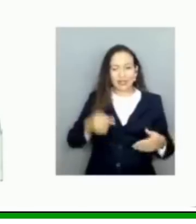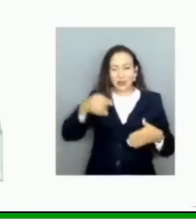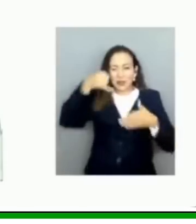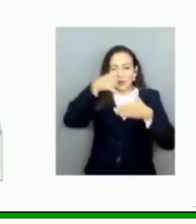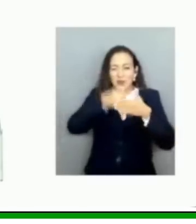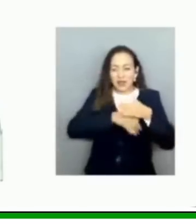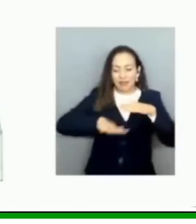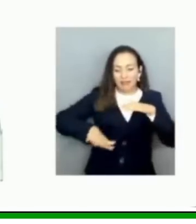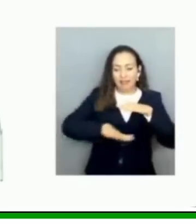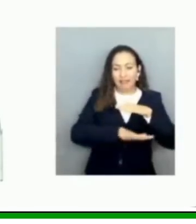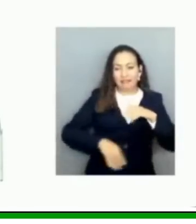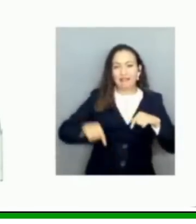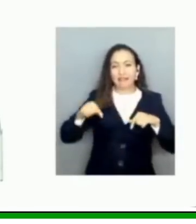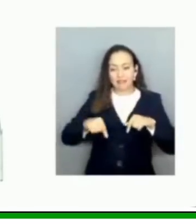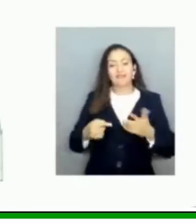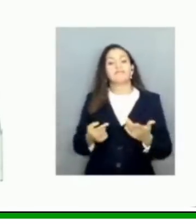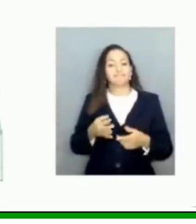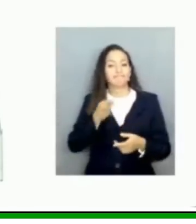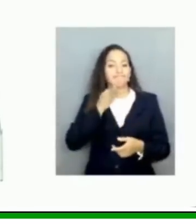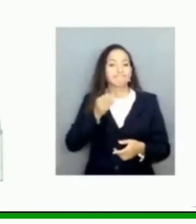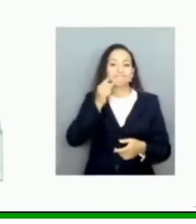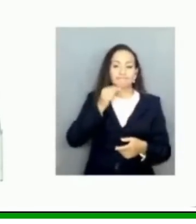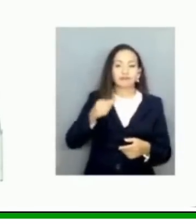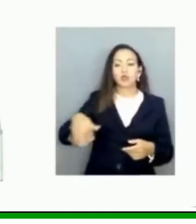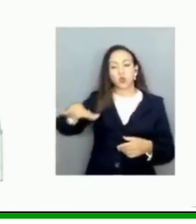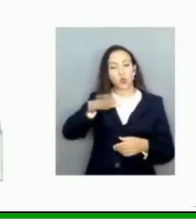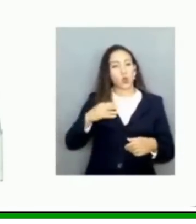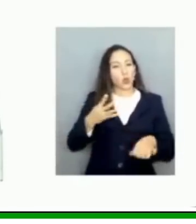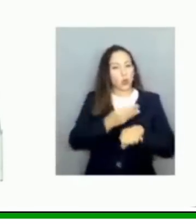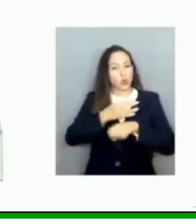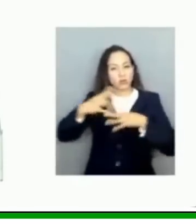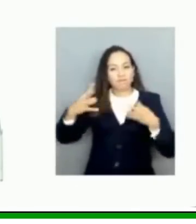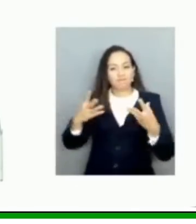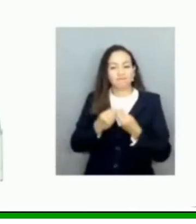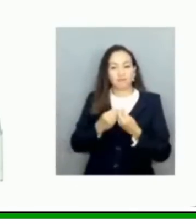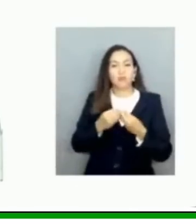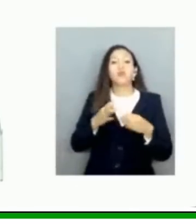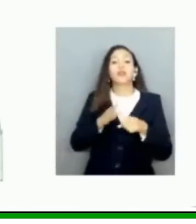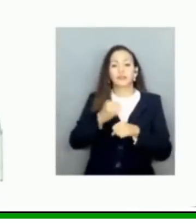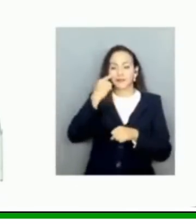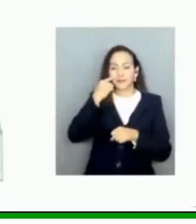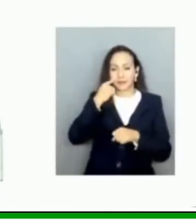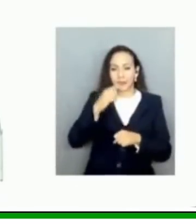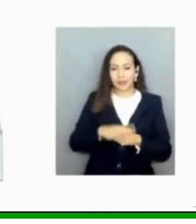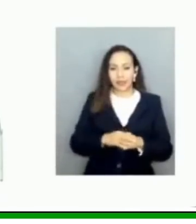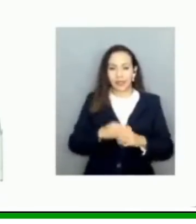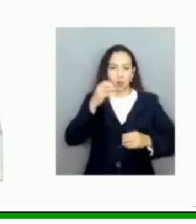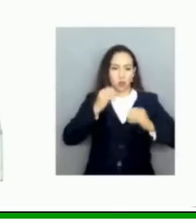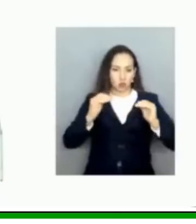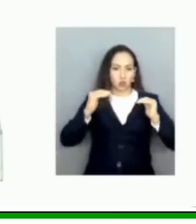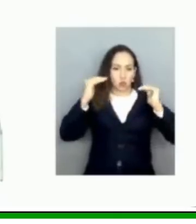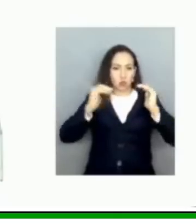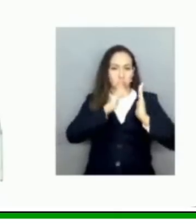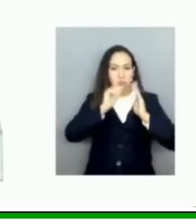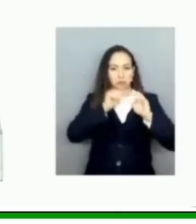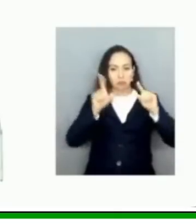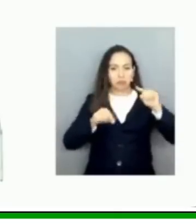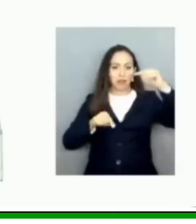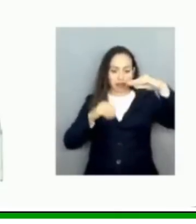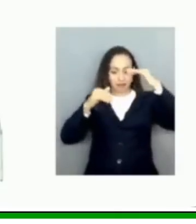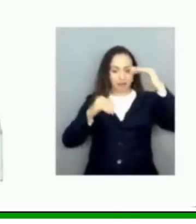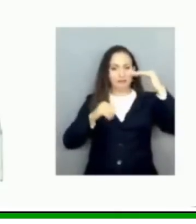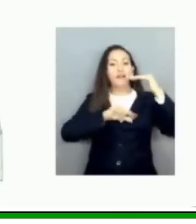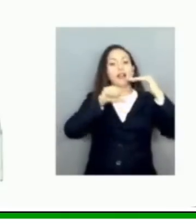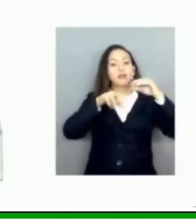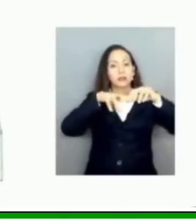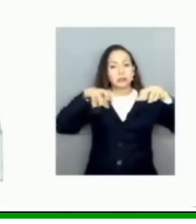estamos enfrentando este reto como parte de un sistema, pero no es el sistema en su conjunto.